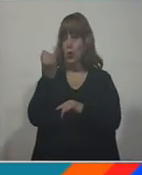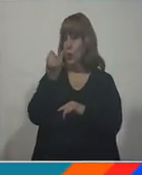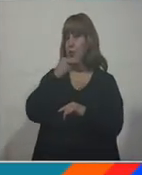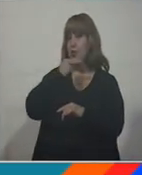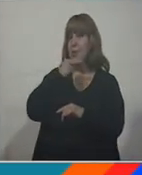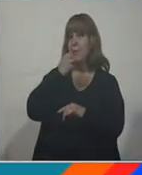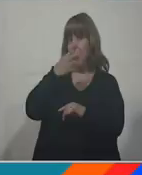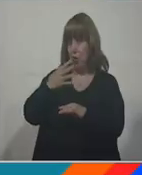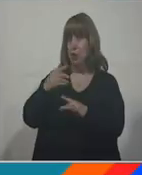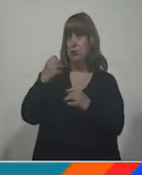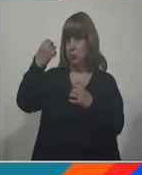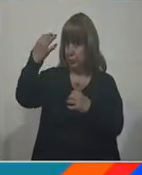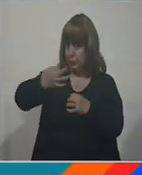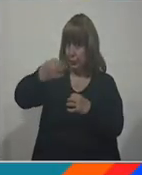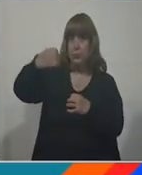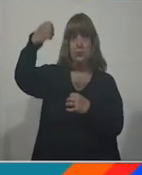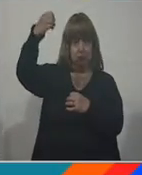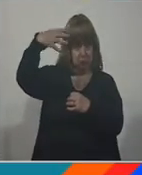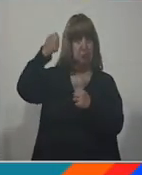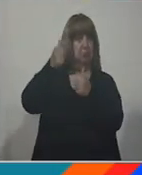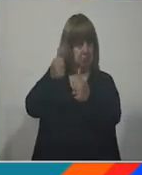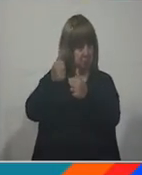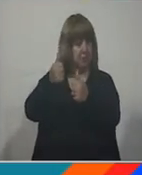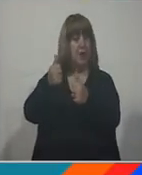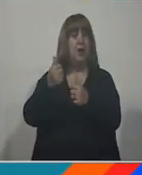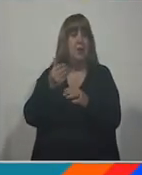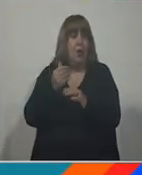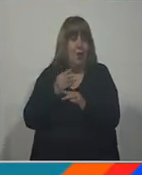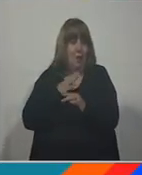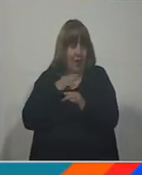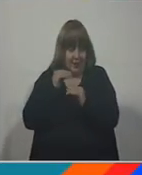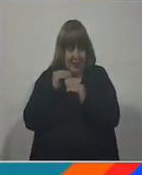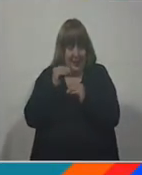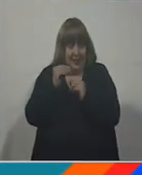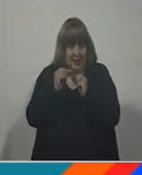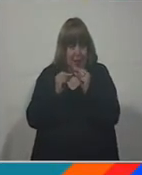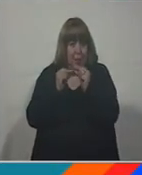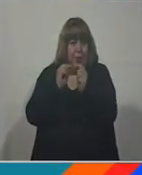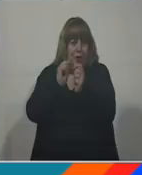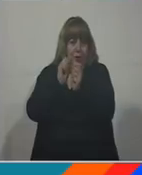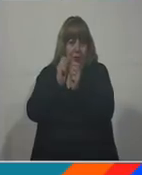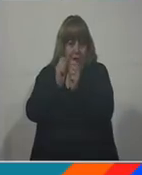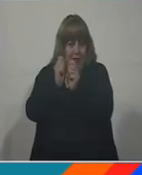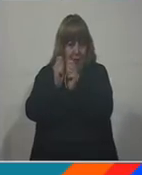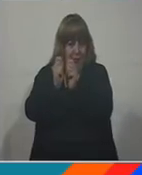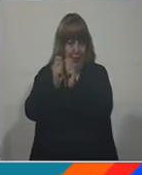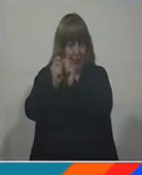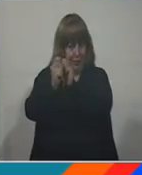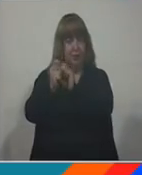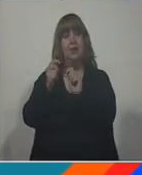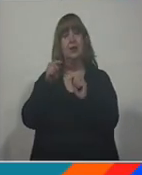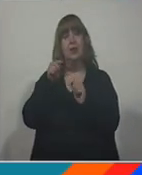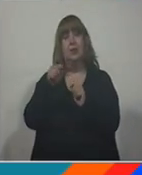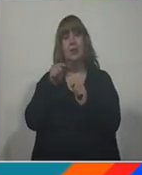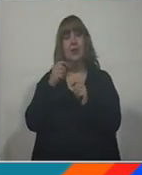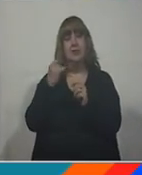un panorama más beneficioso en lo que tiene que ver, más favorable en lo que tiene que ver con la temperatura, la